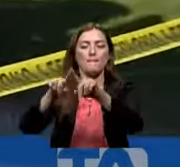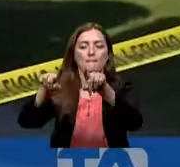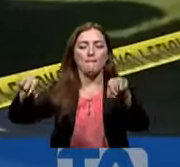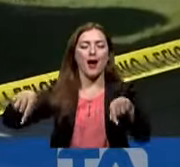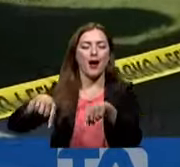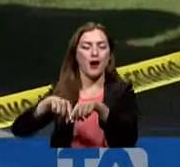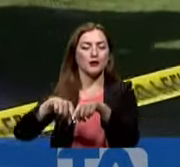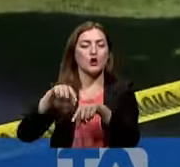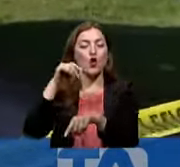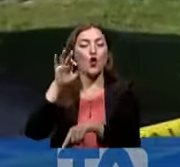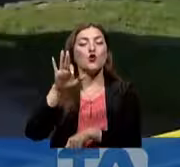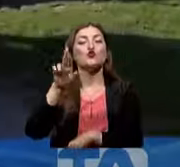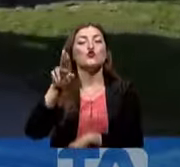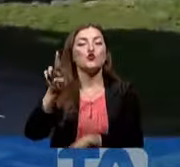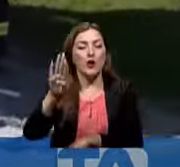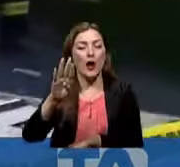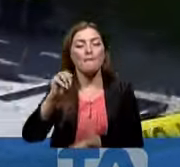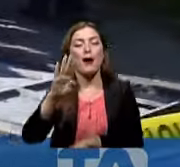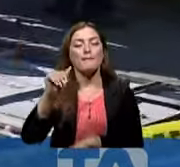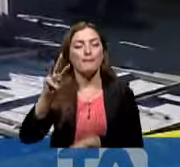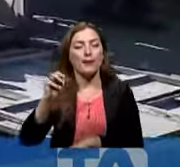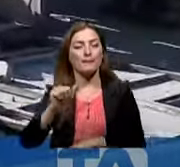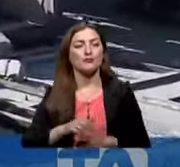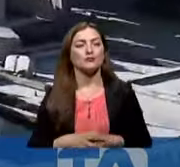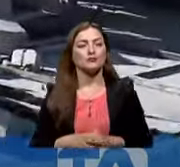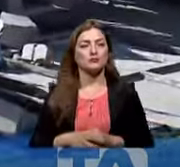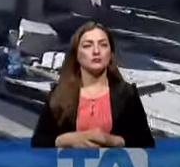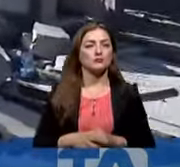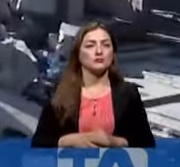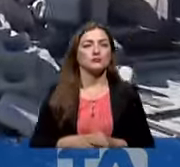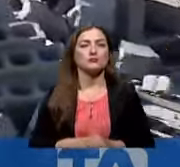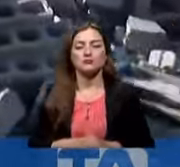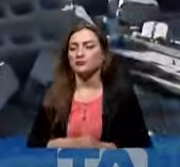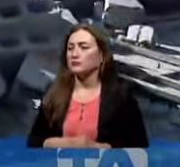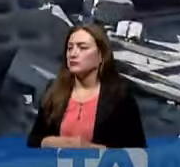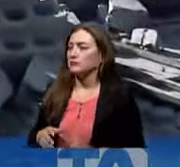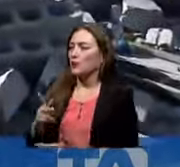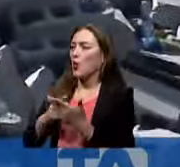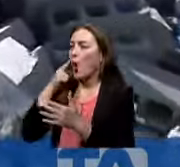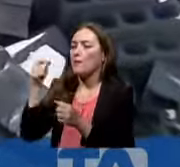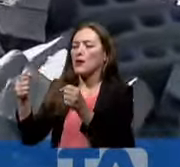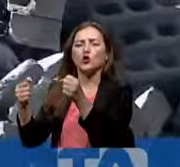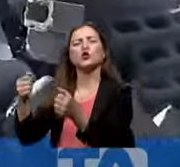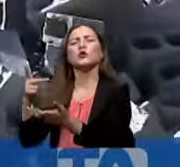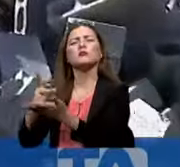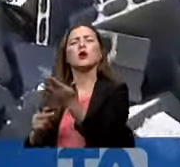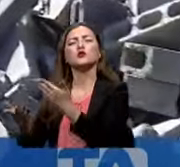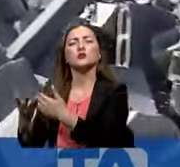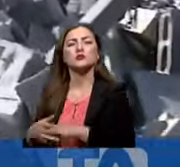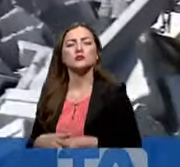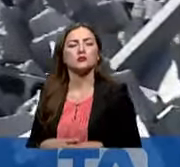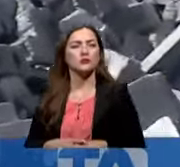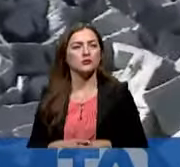CRB Turubamba, que de la Agencia Metropolitana de Tránsito. Ahora, ¿qué sucedió con el conductor del vehículo